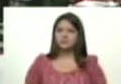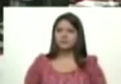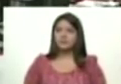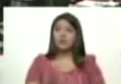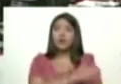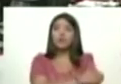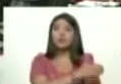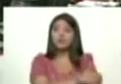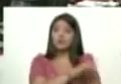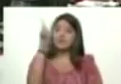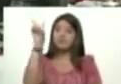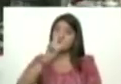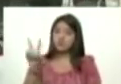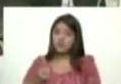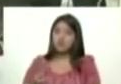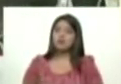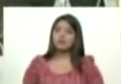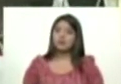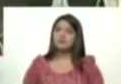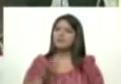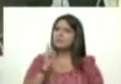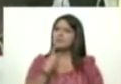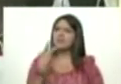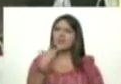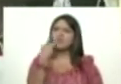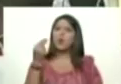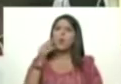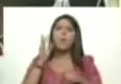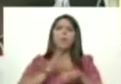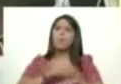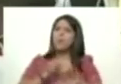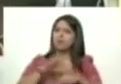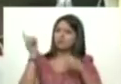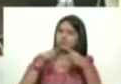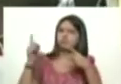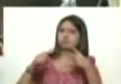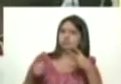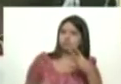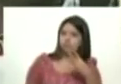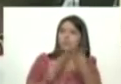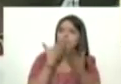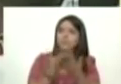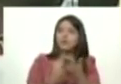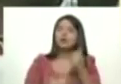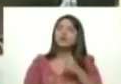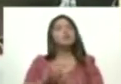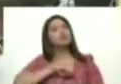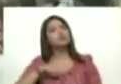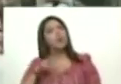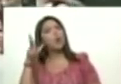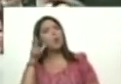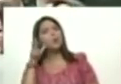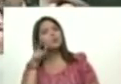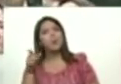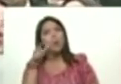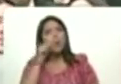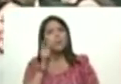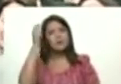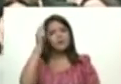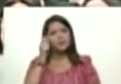derecha venezolana, y queremos negarla por varias razones. Escuchando al